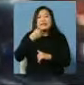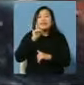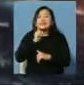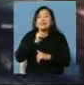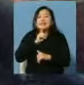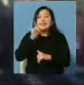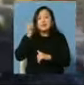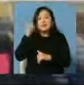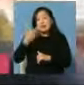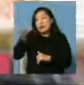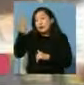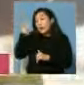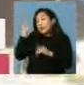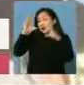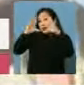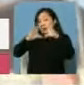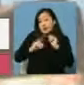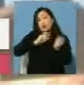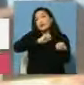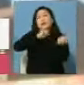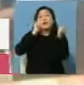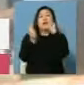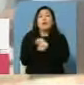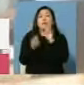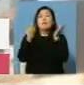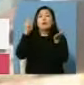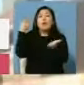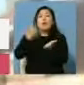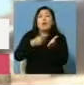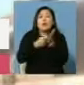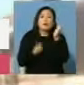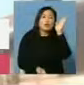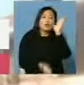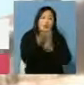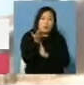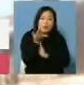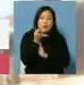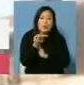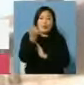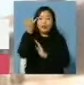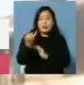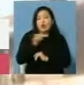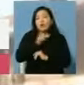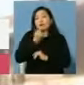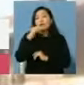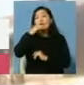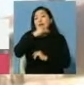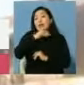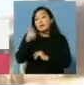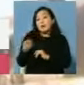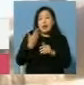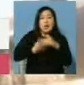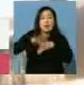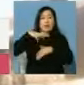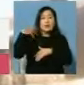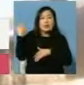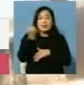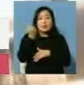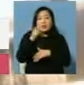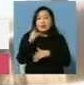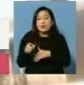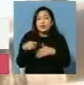En la noche de ayer realizaron los cambios en los precios en la estación de servicio que tenemos acá en Libertador General San Martín, la más importante,